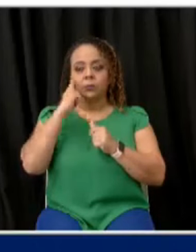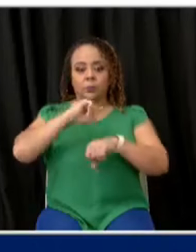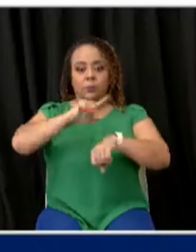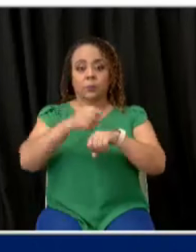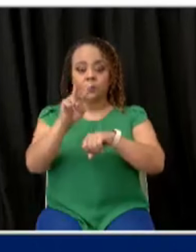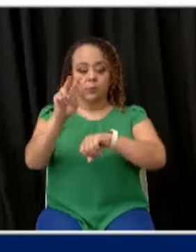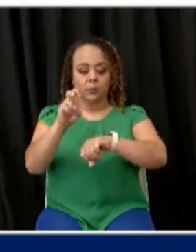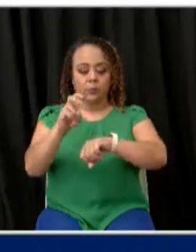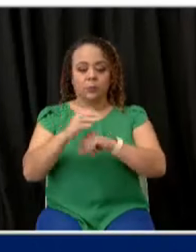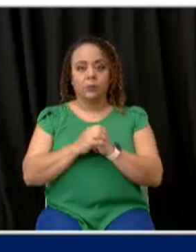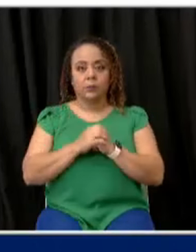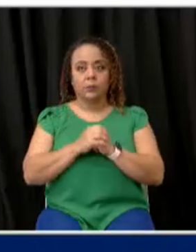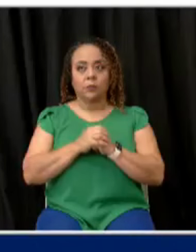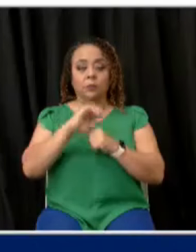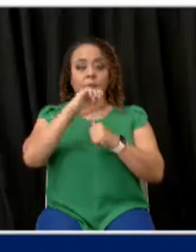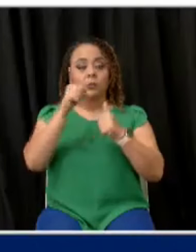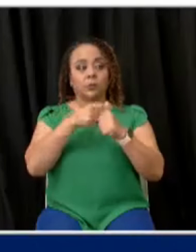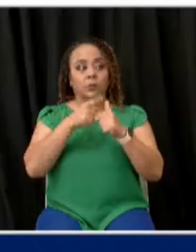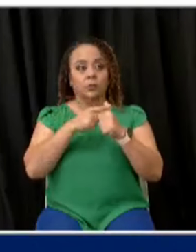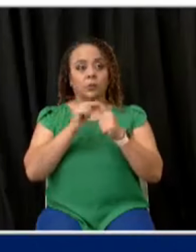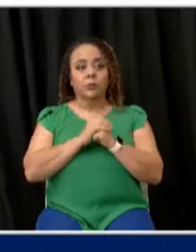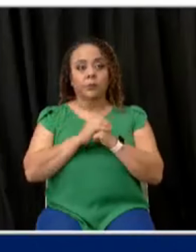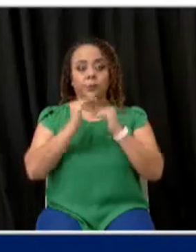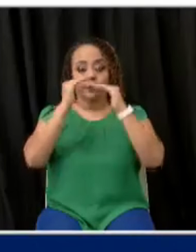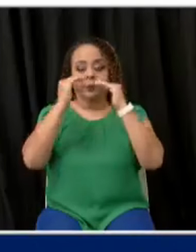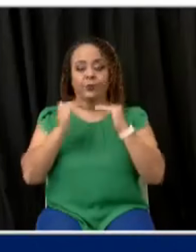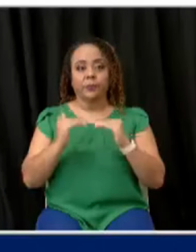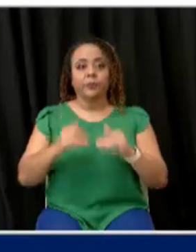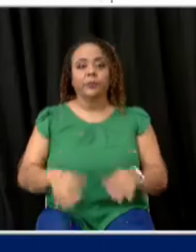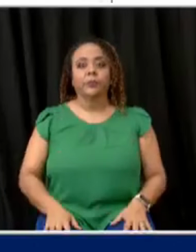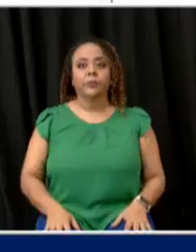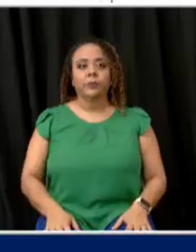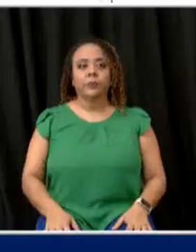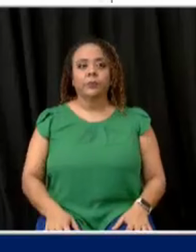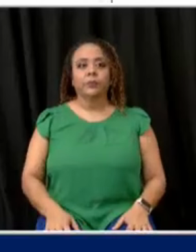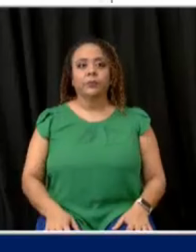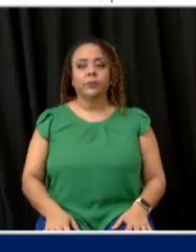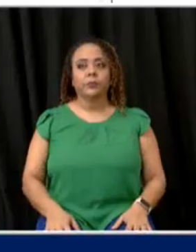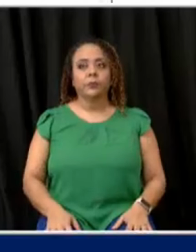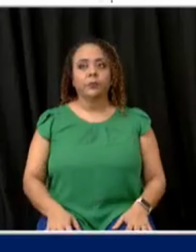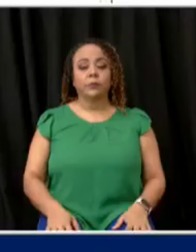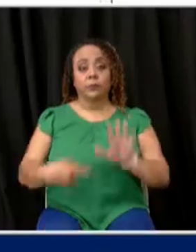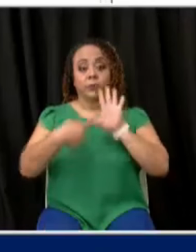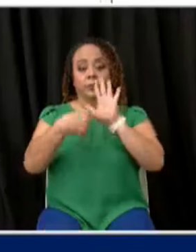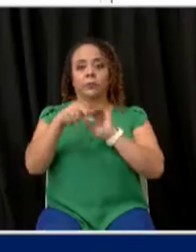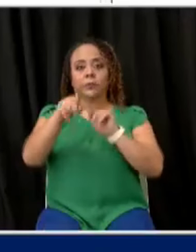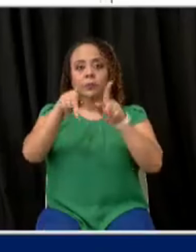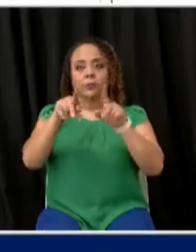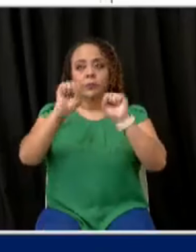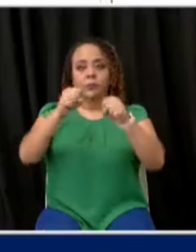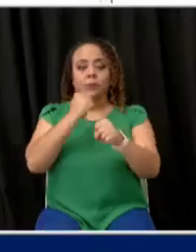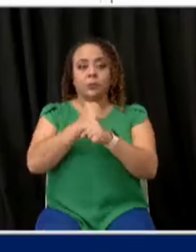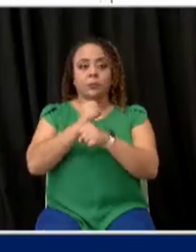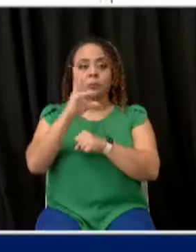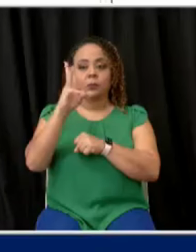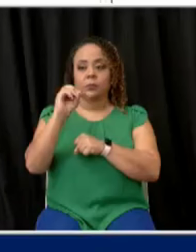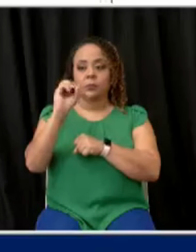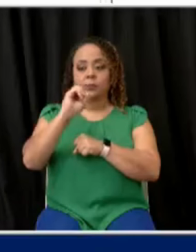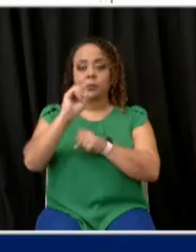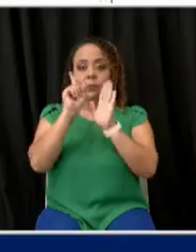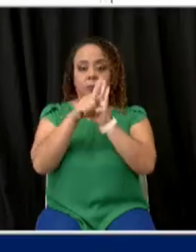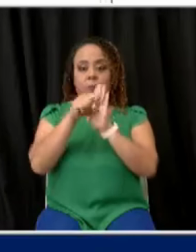200, está en la primera gráfica, la de más abajo, nos está mostrando que esa persona puede trabajar 60 minutos de cada